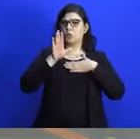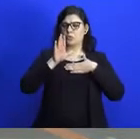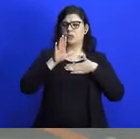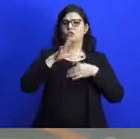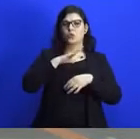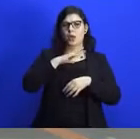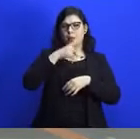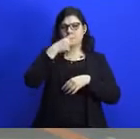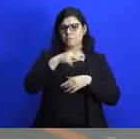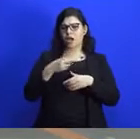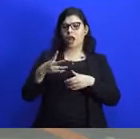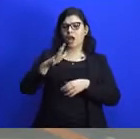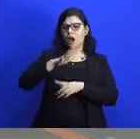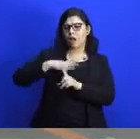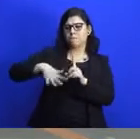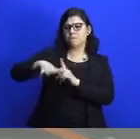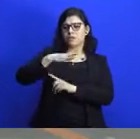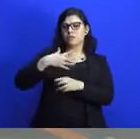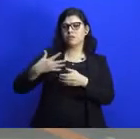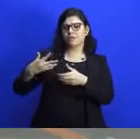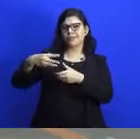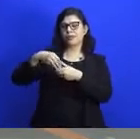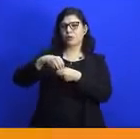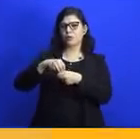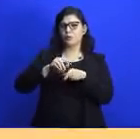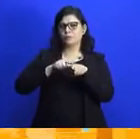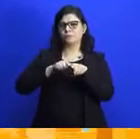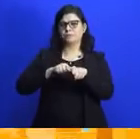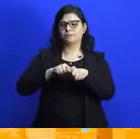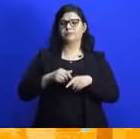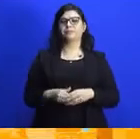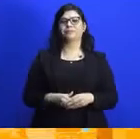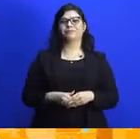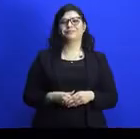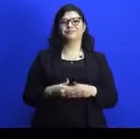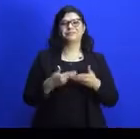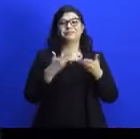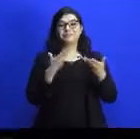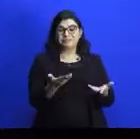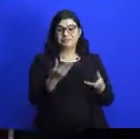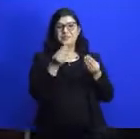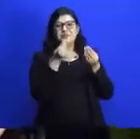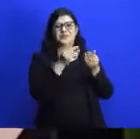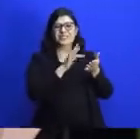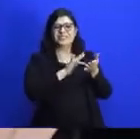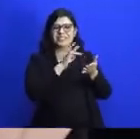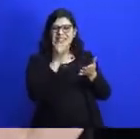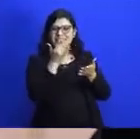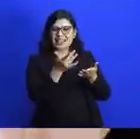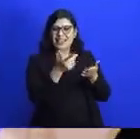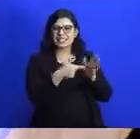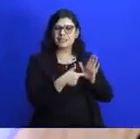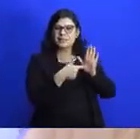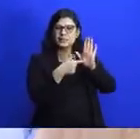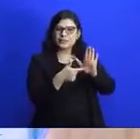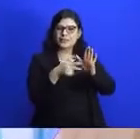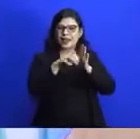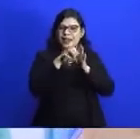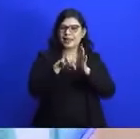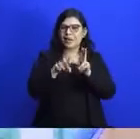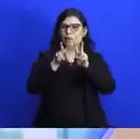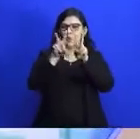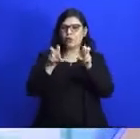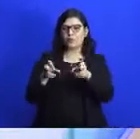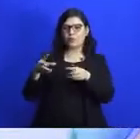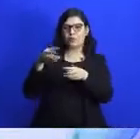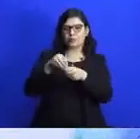espacios inclusivos. De vuelta contigo, Bob. Enrique, muchísimas gracias por compartirnos estos ejemplos de inclusión y por